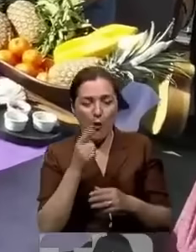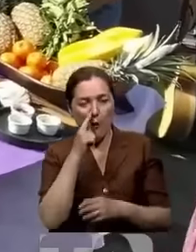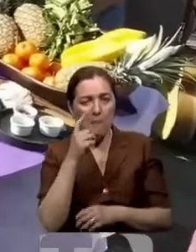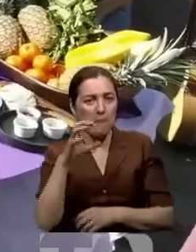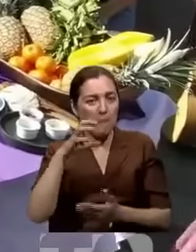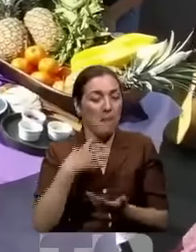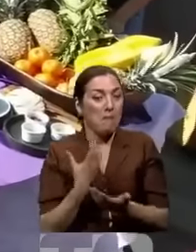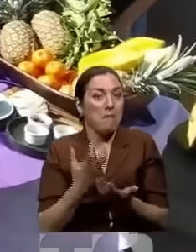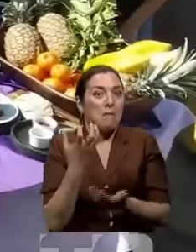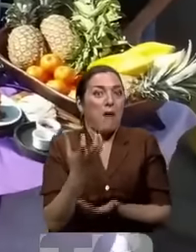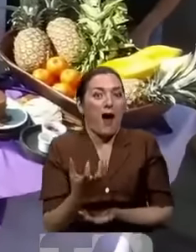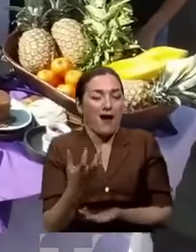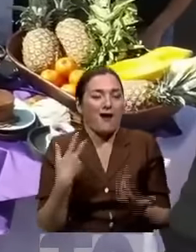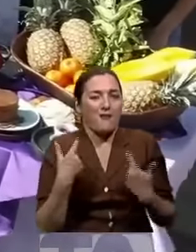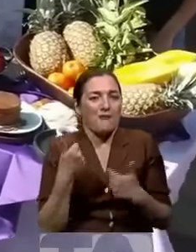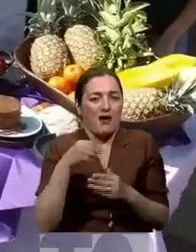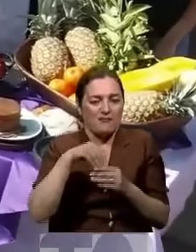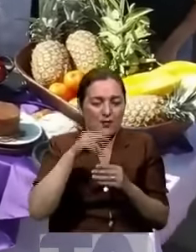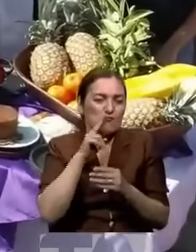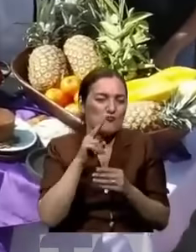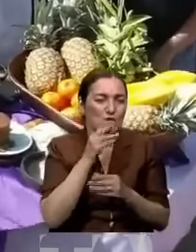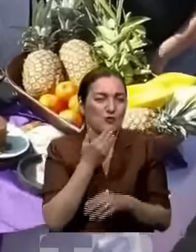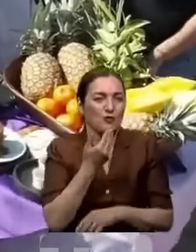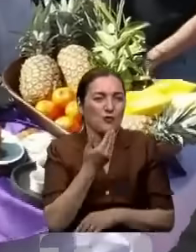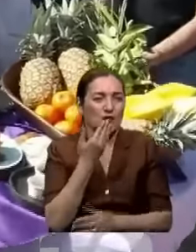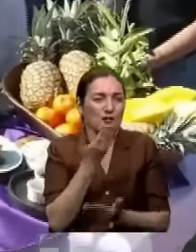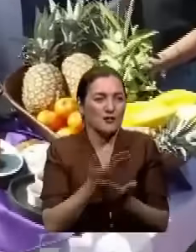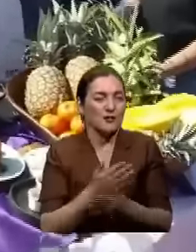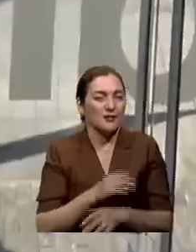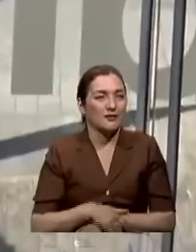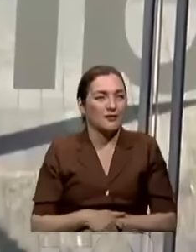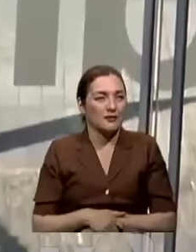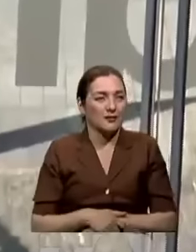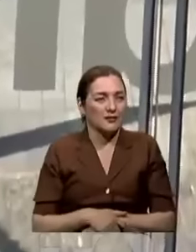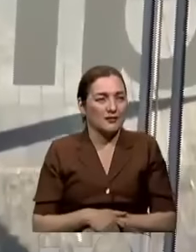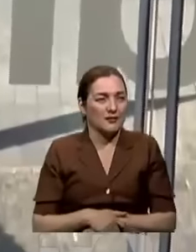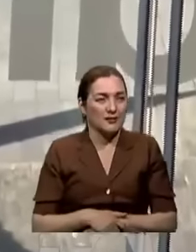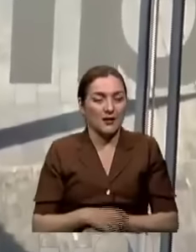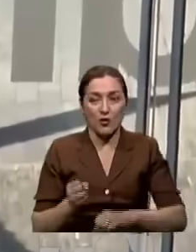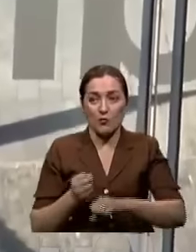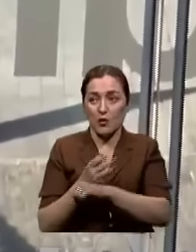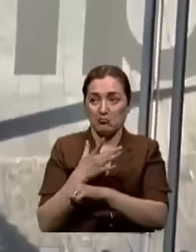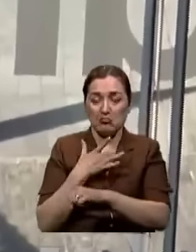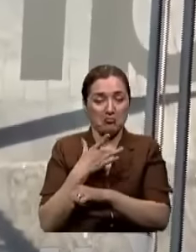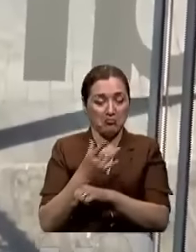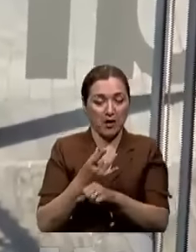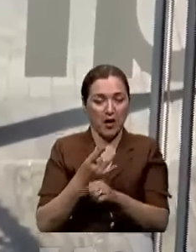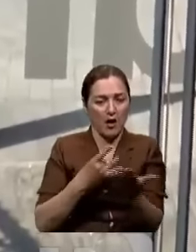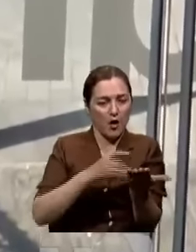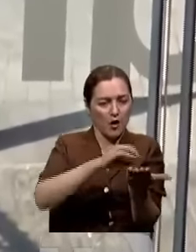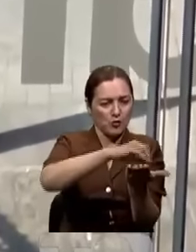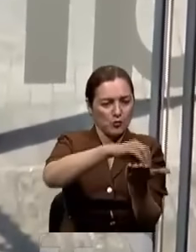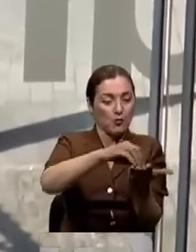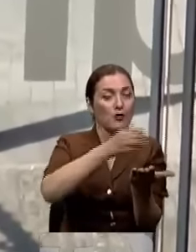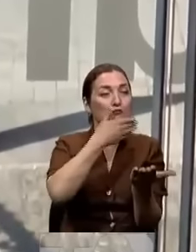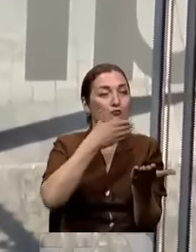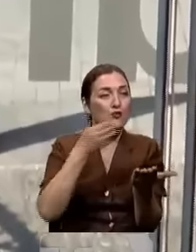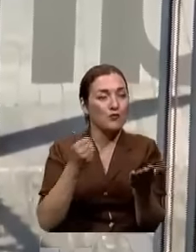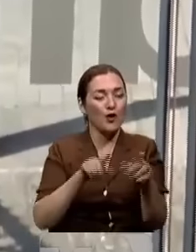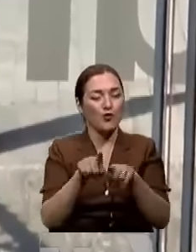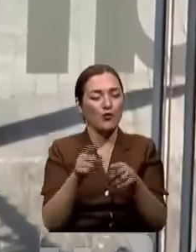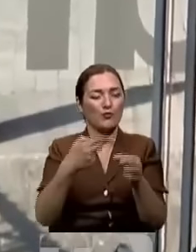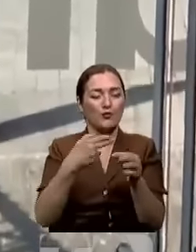¿Cómo está ese relleno? Cuéntanos. Gracias, Albertito. Sí, nos encanta que hayan seguido la recomendación de decorarle mejor a la guagua. En este caso, el concurso es